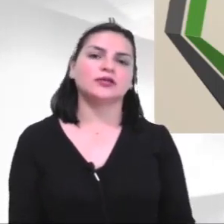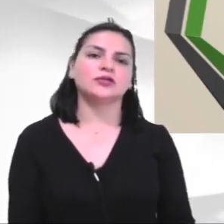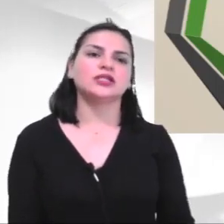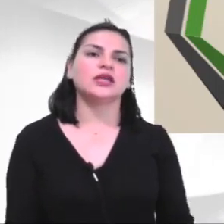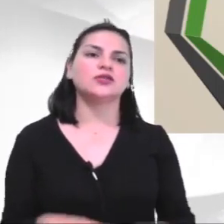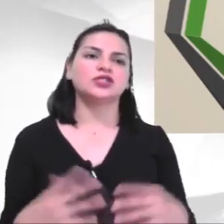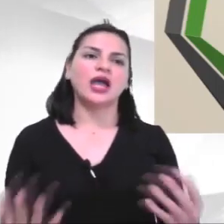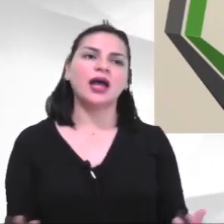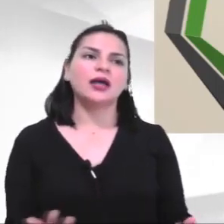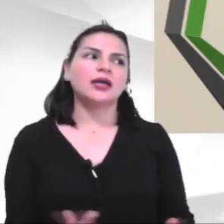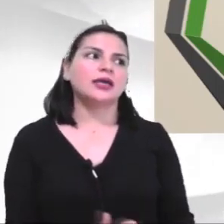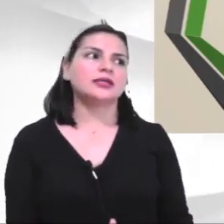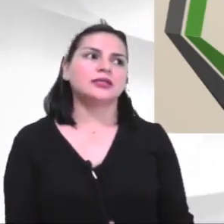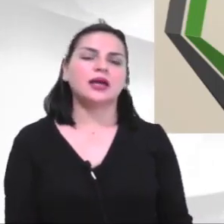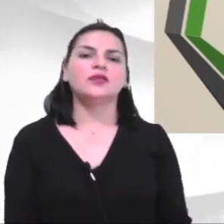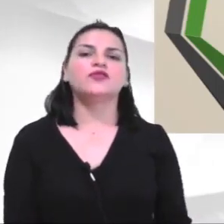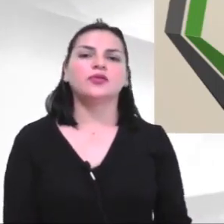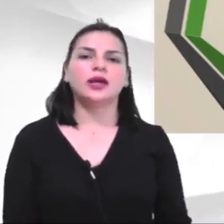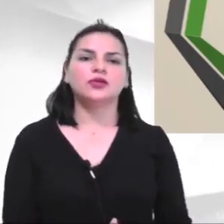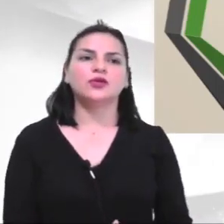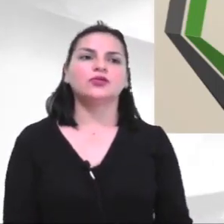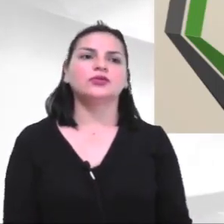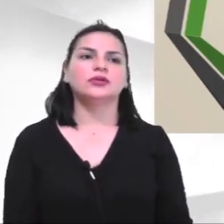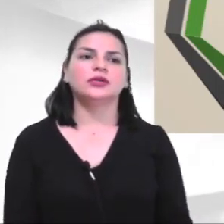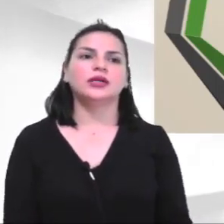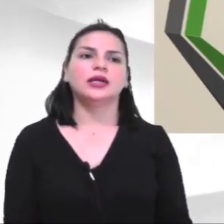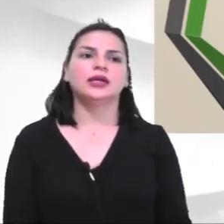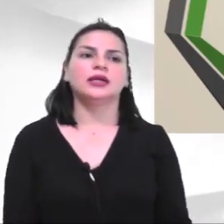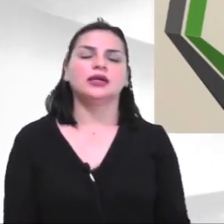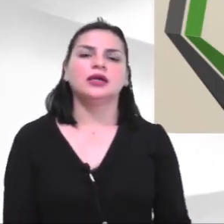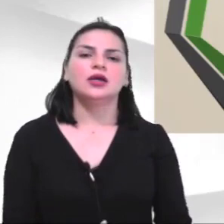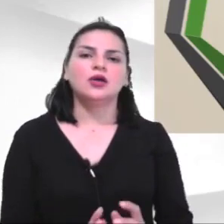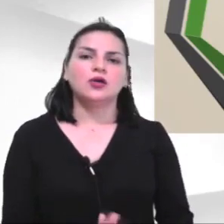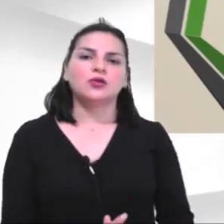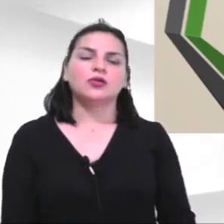unen, entonces ellos ya están formando un...